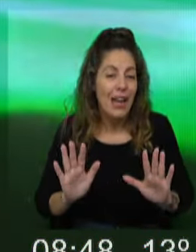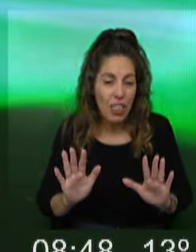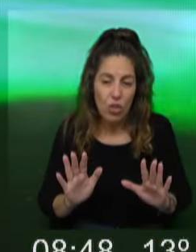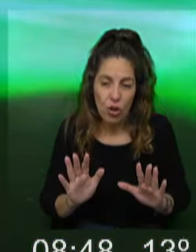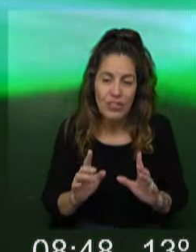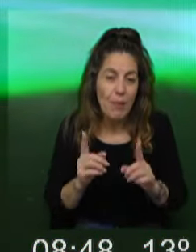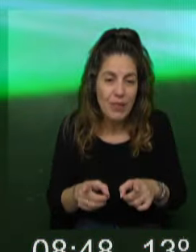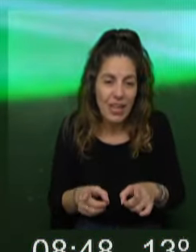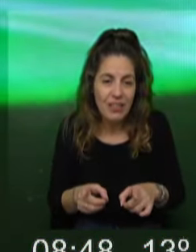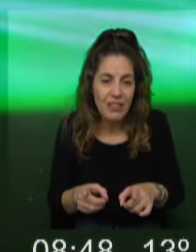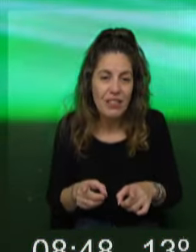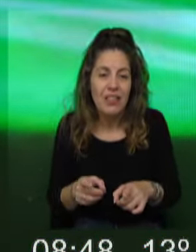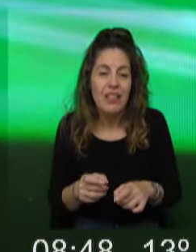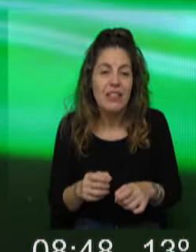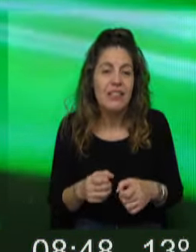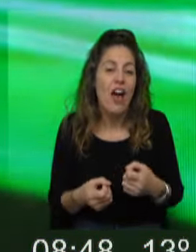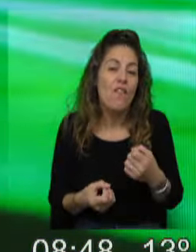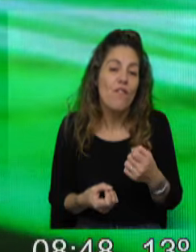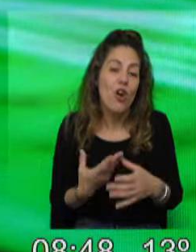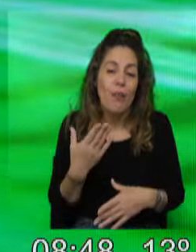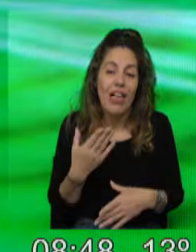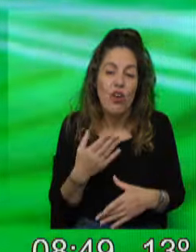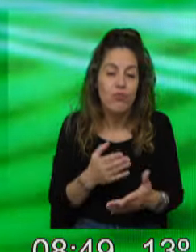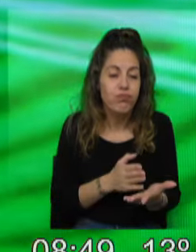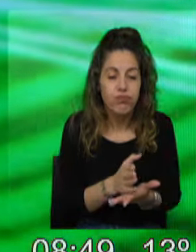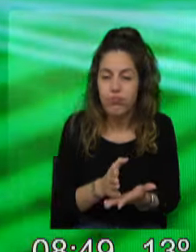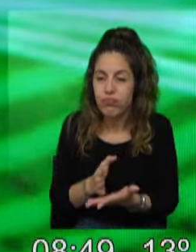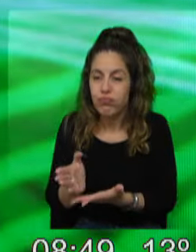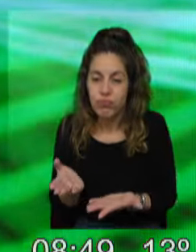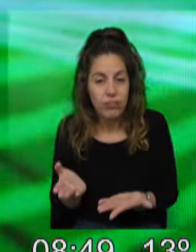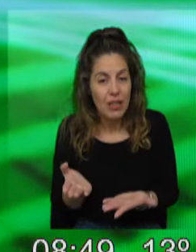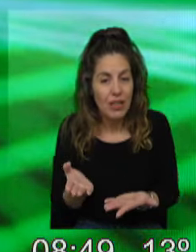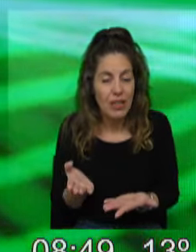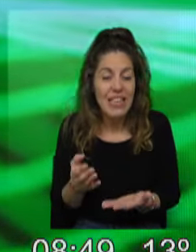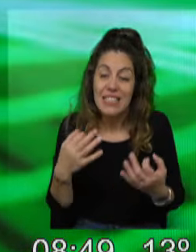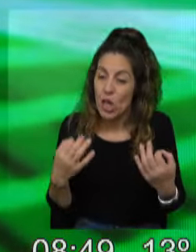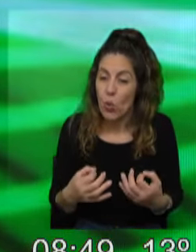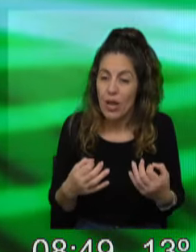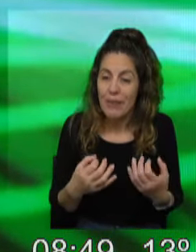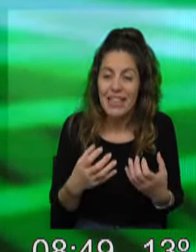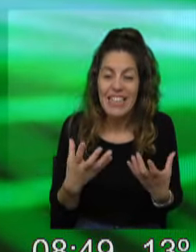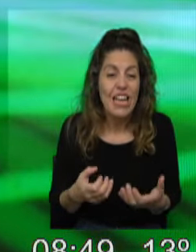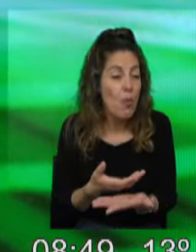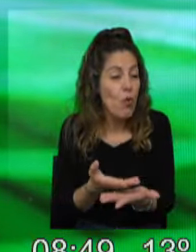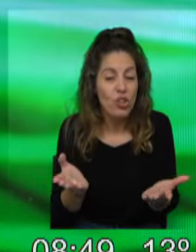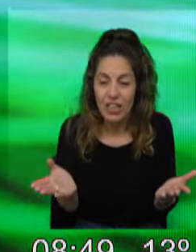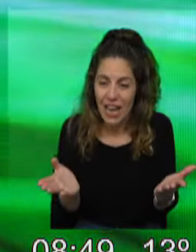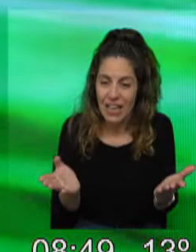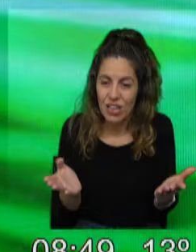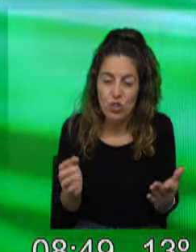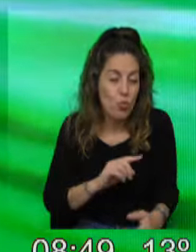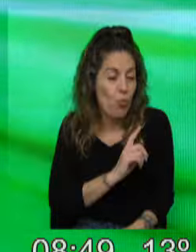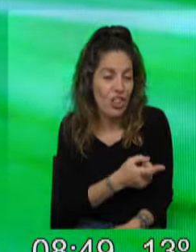este se han formado diferentes corrientes o fracciones que seguramente quieran Mostrar su su su